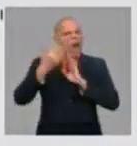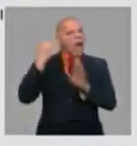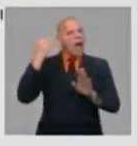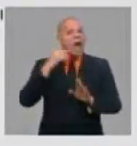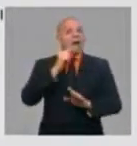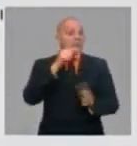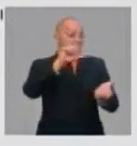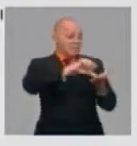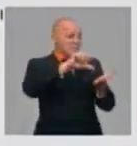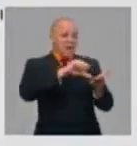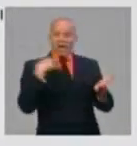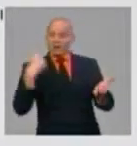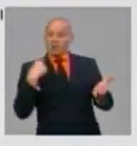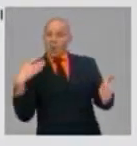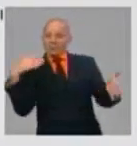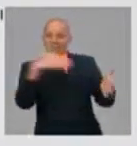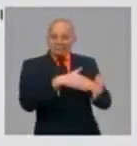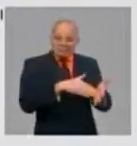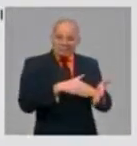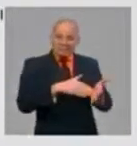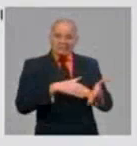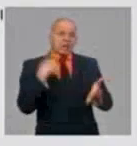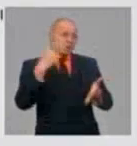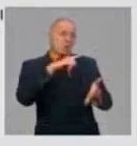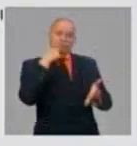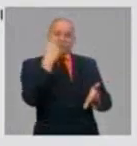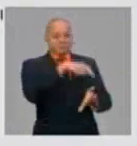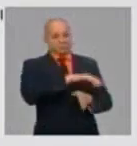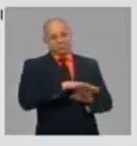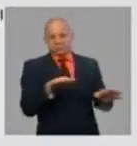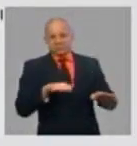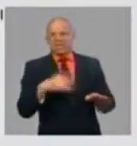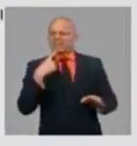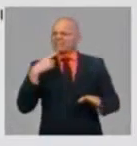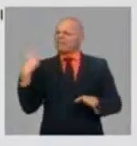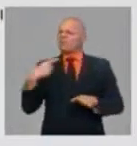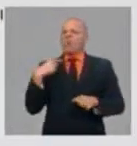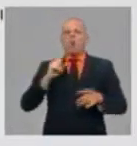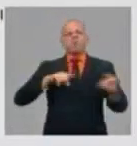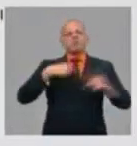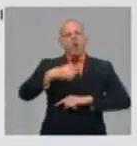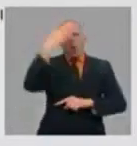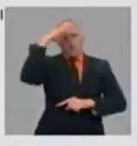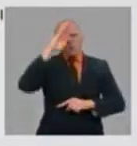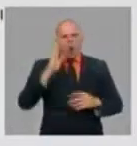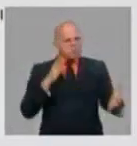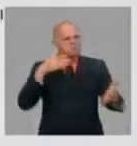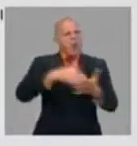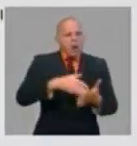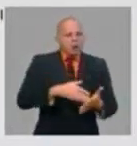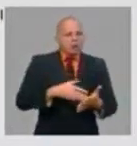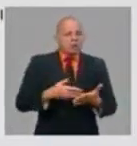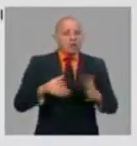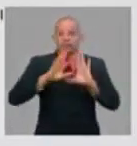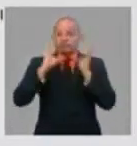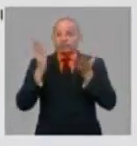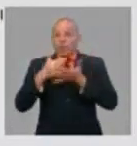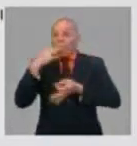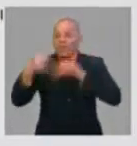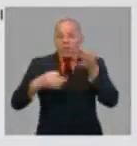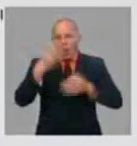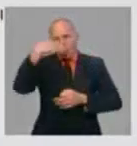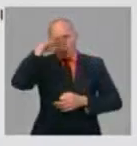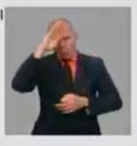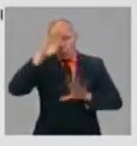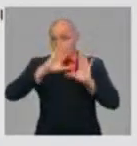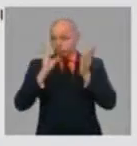de Irak, las otras invasiones, si iban a invadir a Cuba. Casi todo se concentraba en el tema de Cuba y que si la